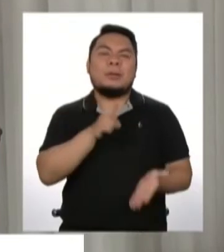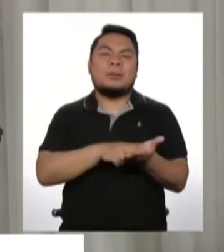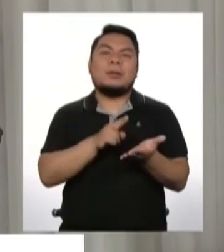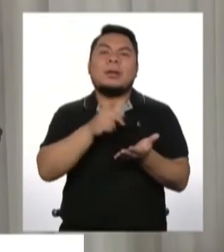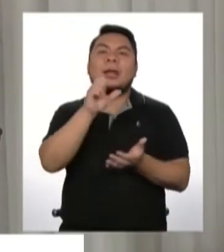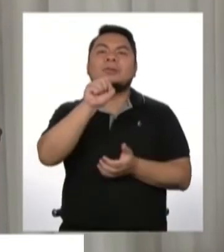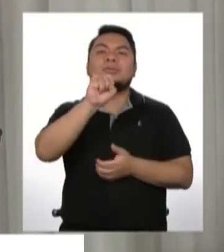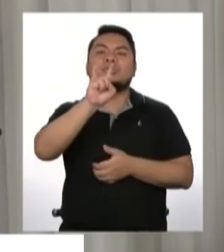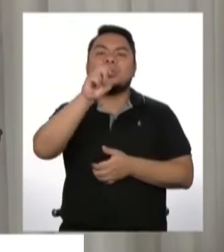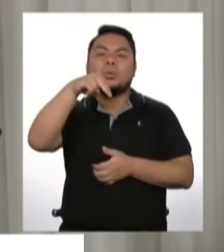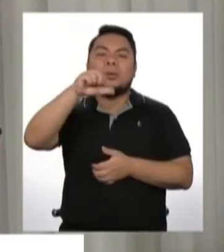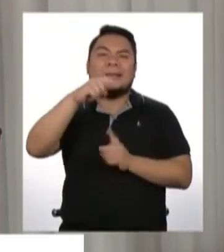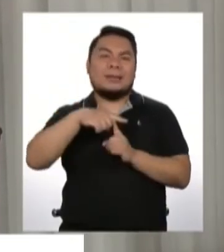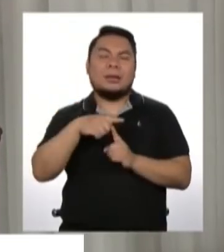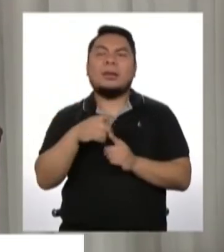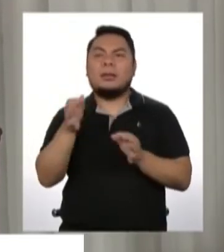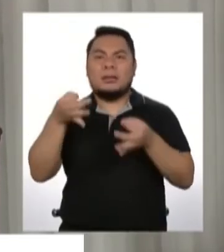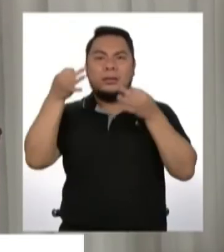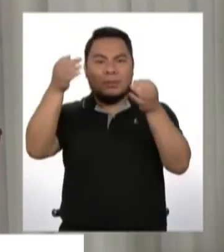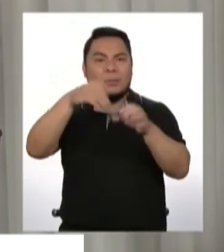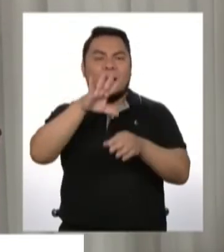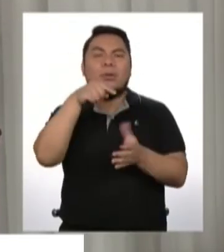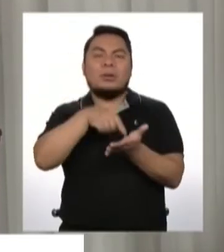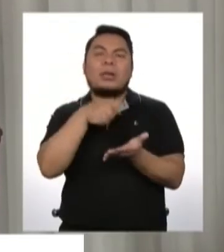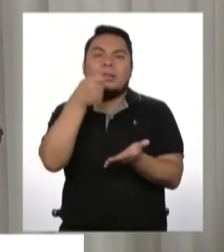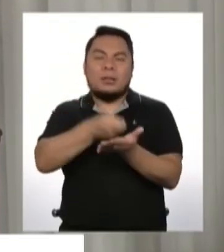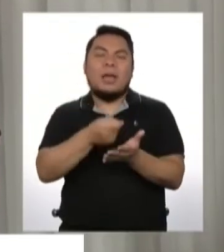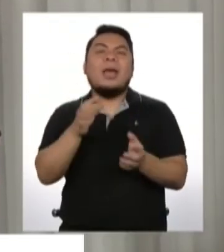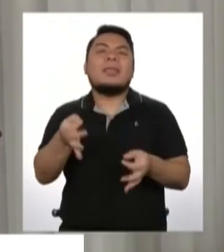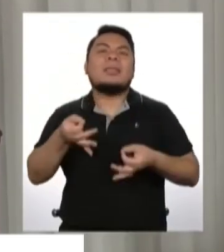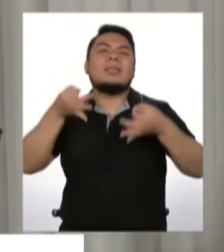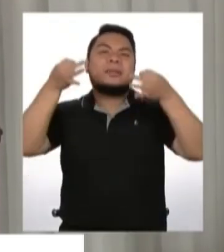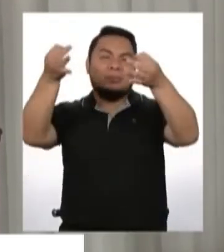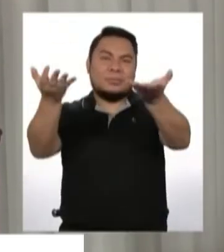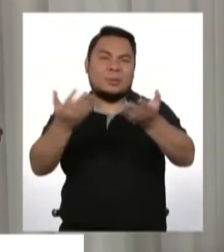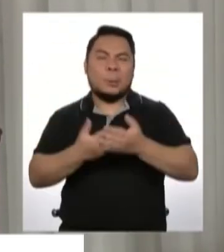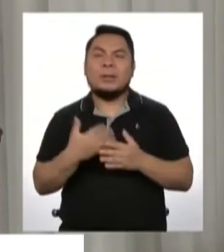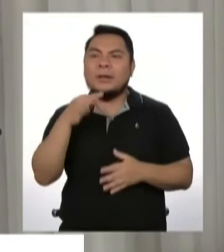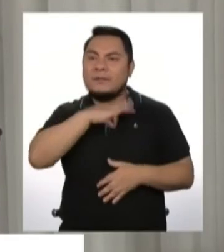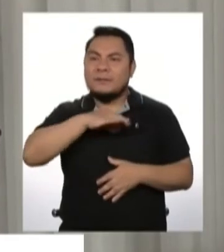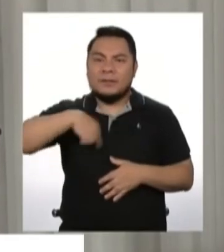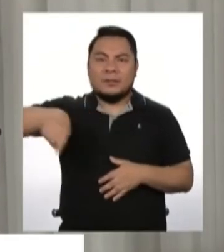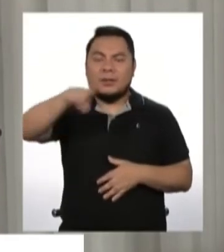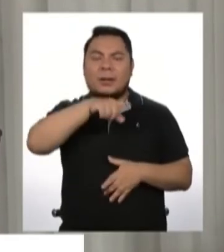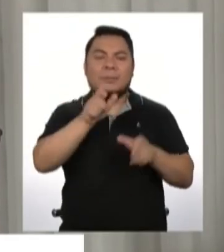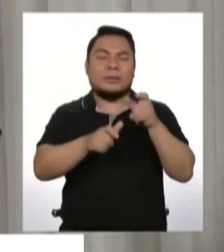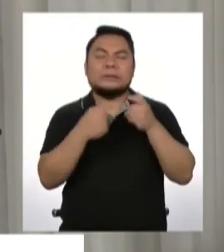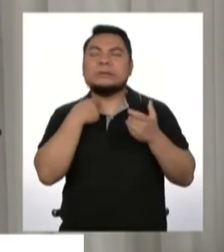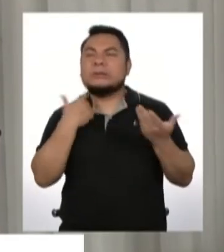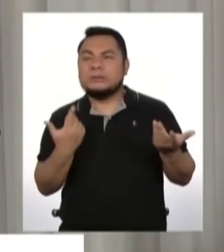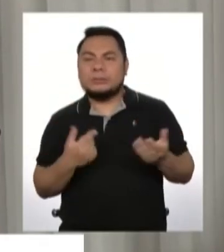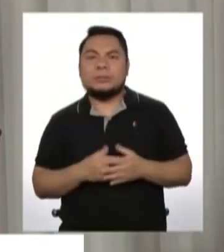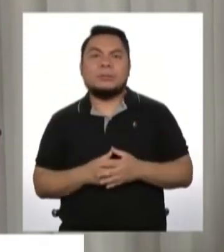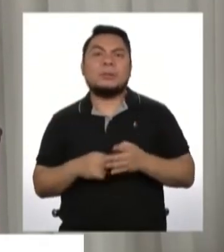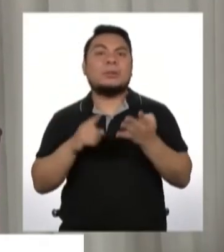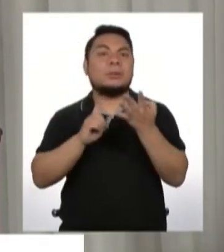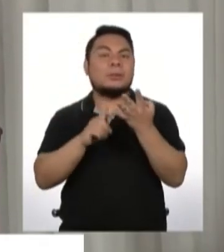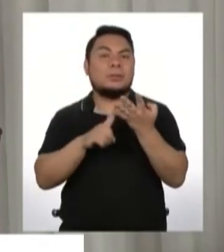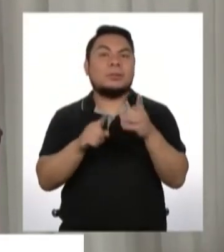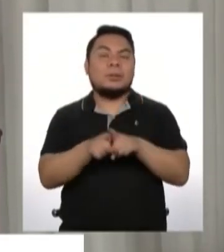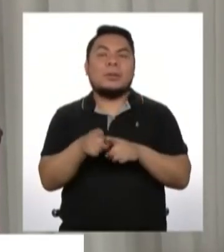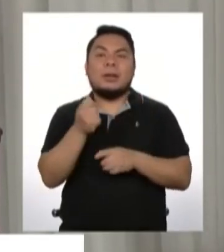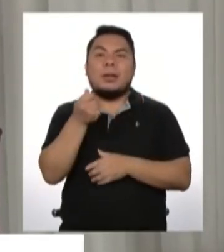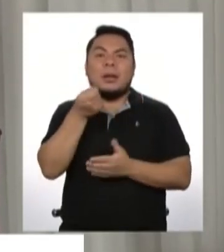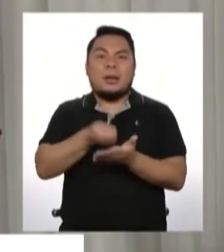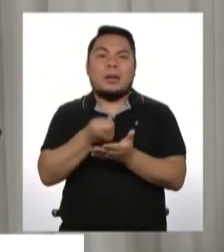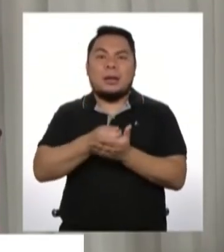dado un marco legal para poder evaluar algunas medidas de beneficios tributarios para los sectores más golpeados. Y el cuarto elemento es el gasto